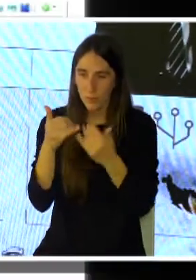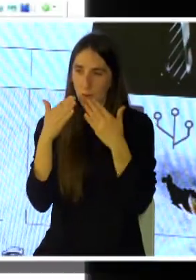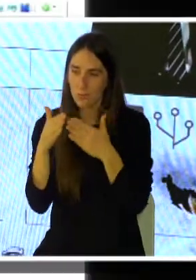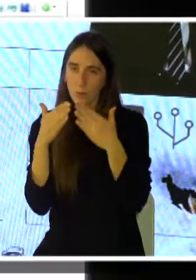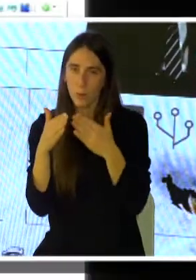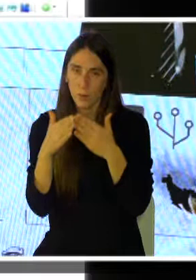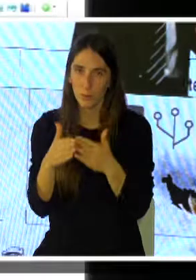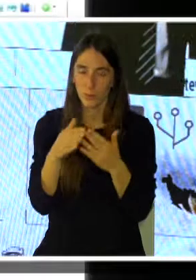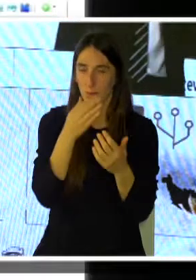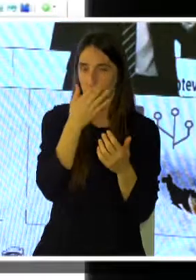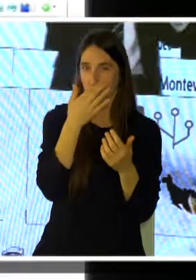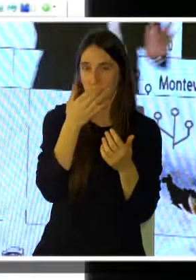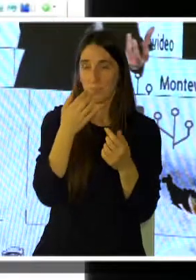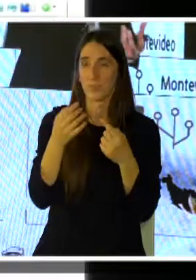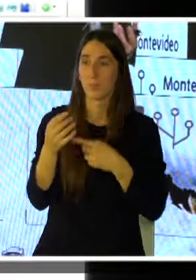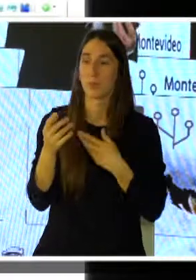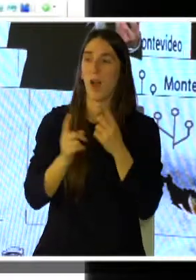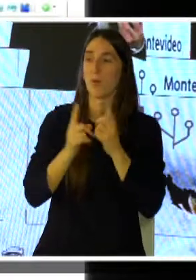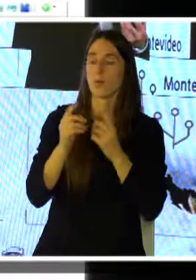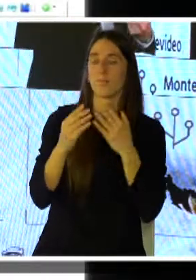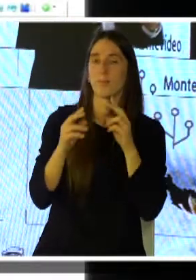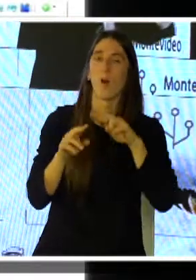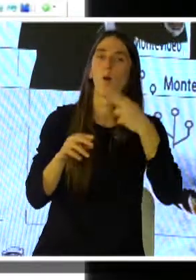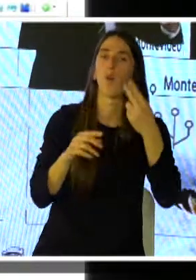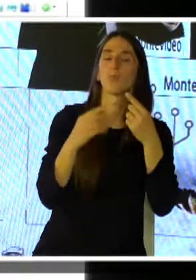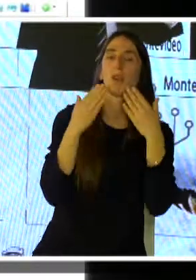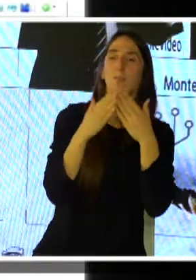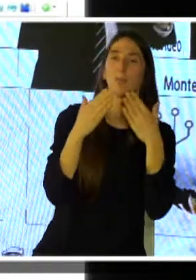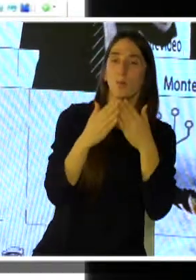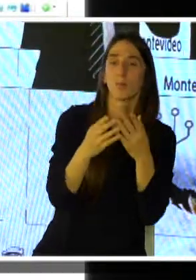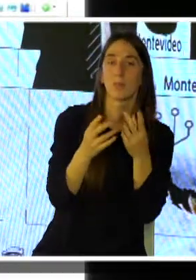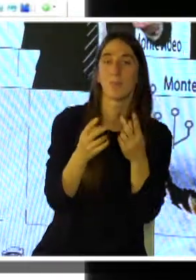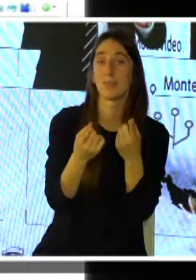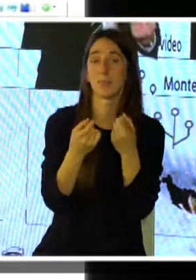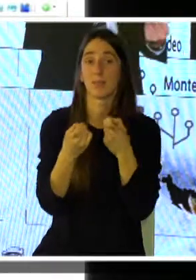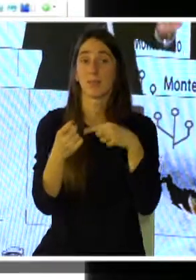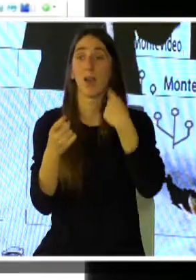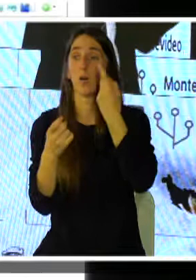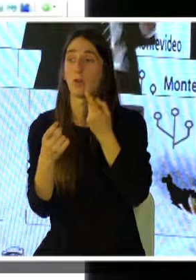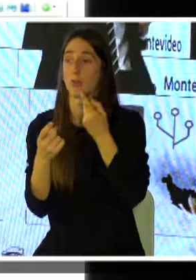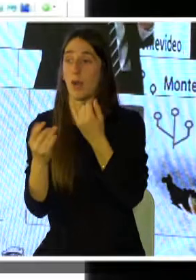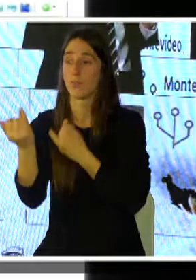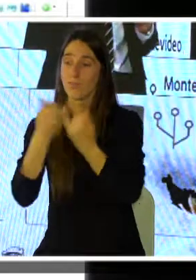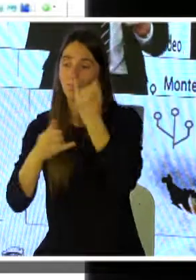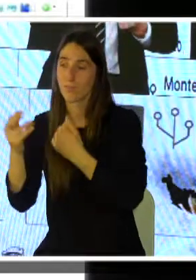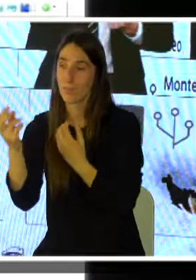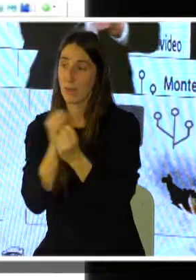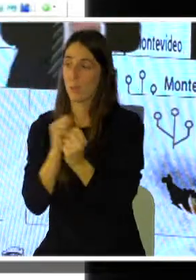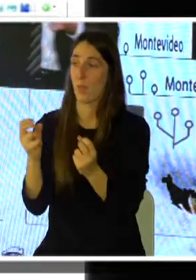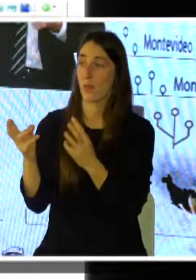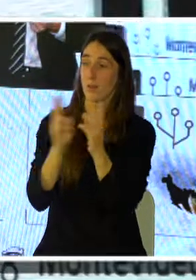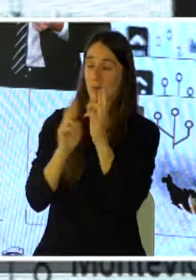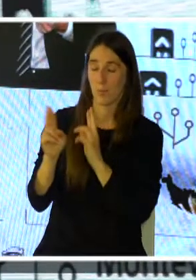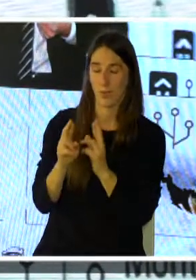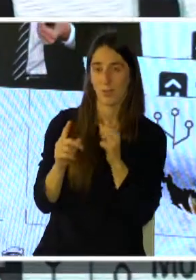claro, uno quizás hace otras preguntas y las preguntas necesitan otras fuentes de datos para poder responderlas. Es así